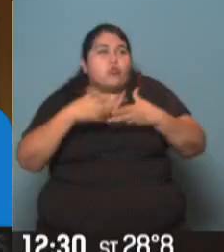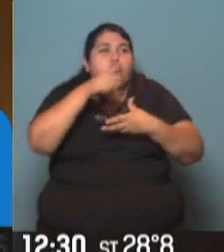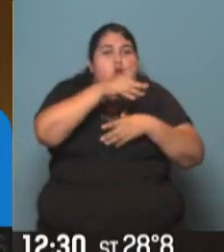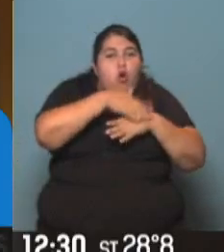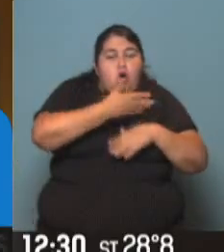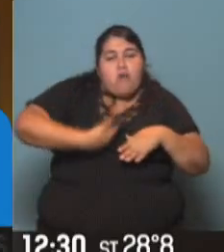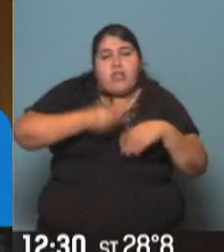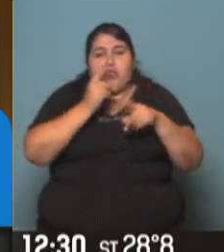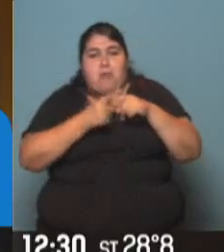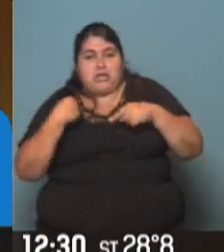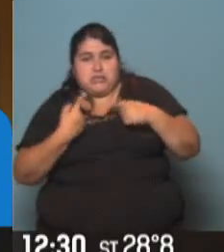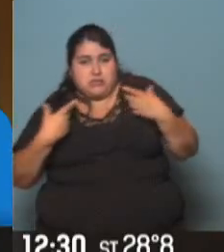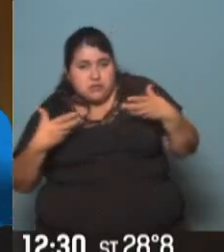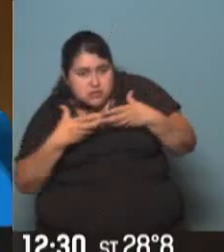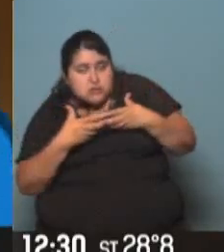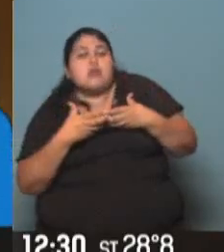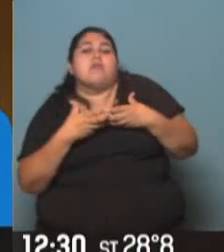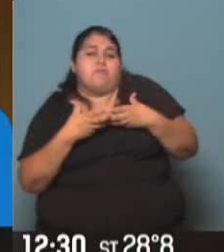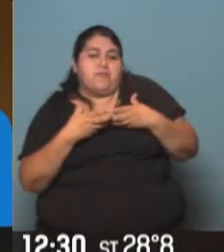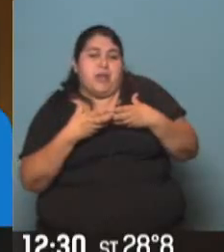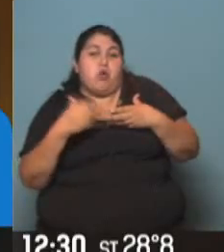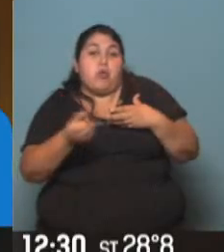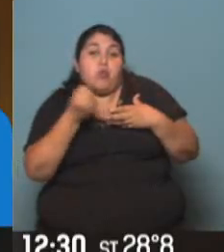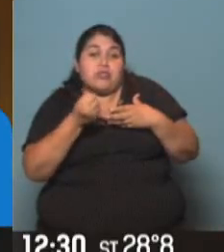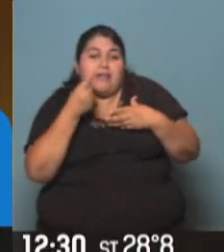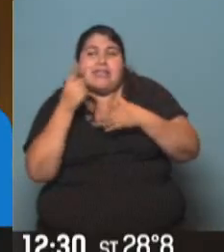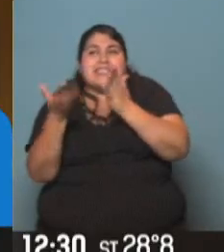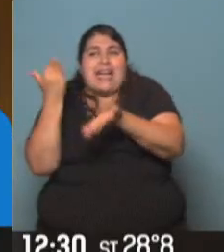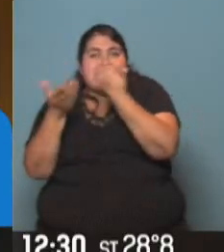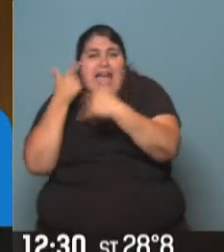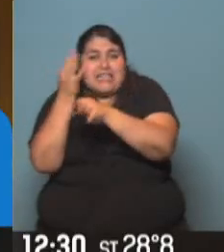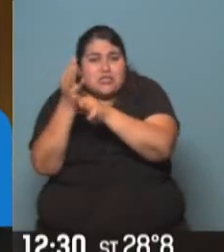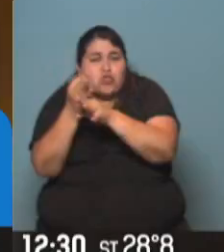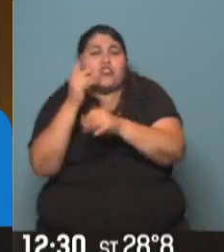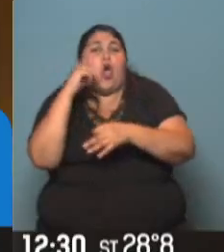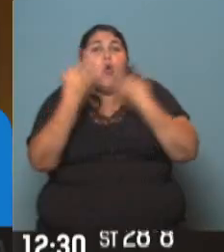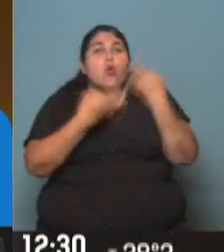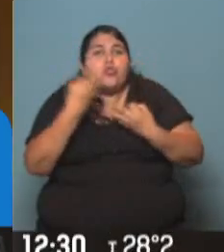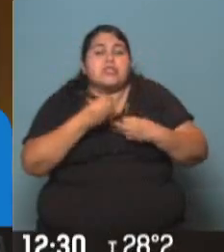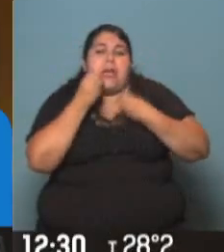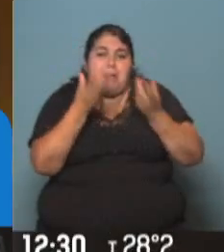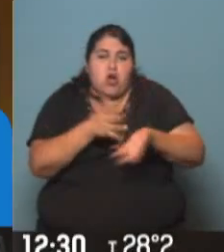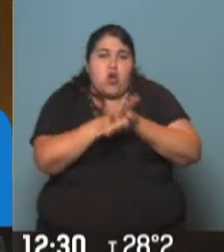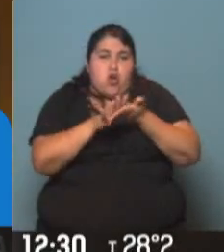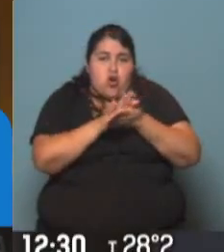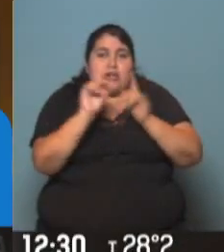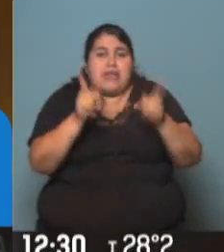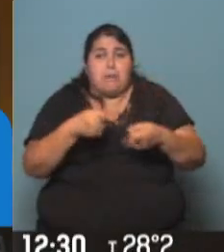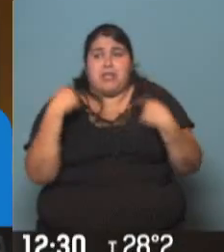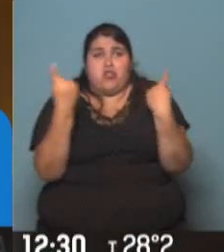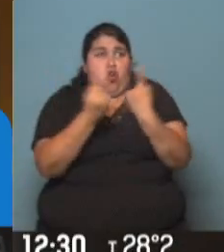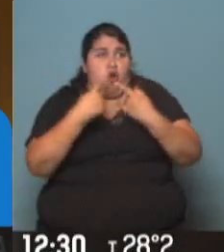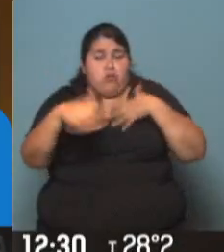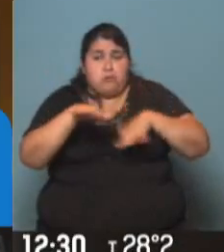la medida en que se pueda captar el conflicto institucionalmente que la respuesta a la justicia sea mejor que la respuesta de todos los